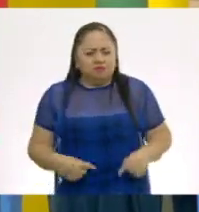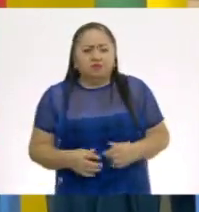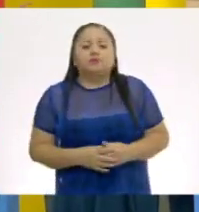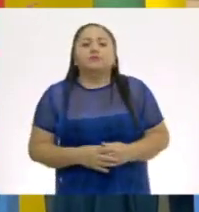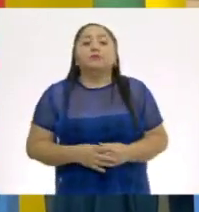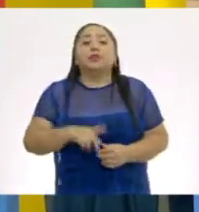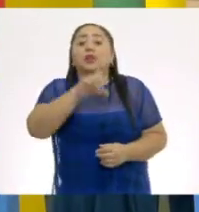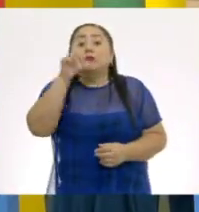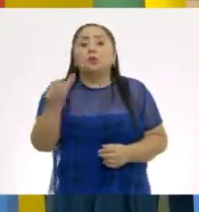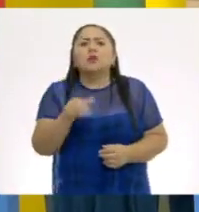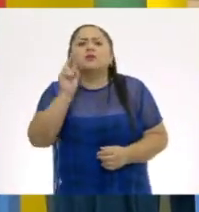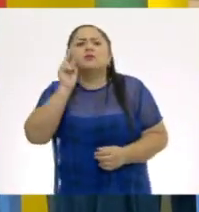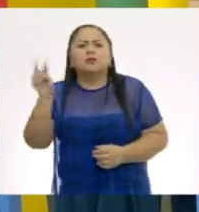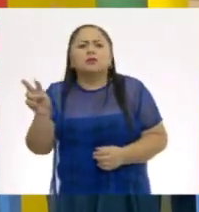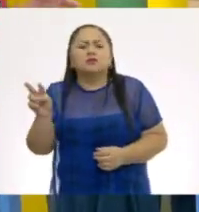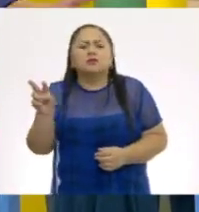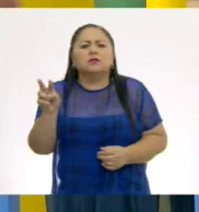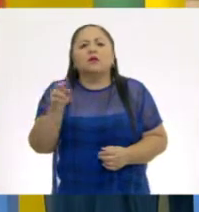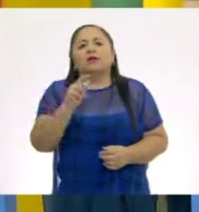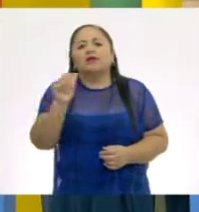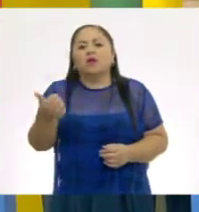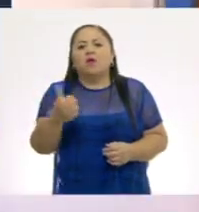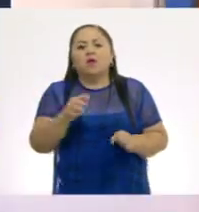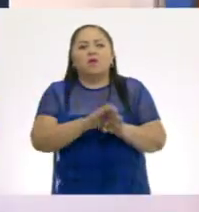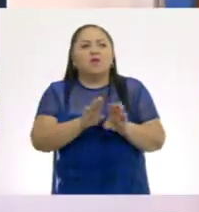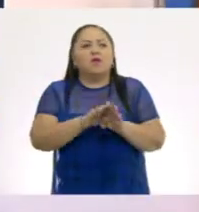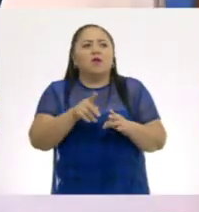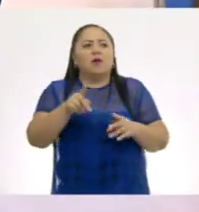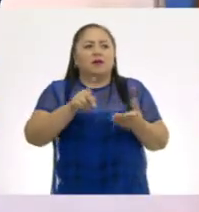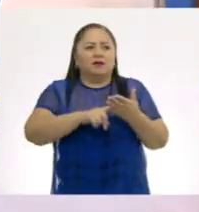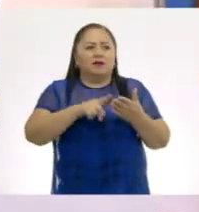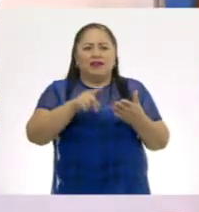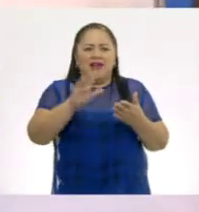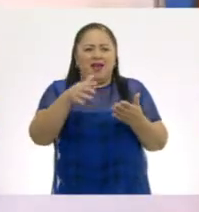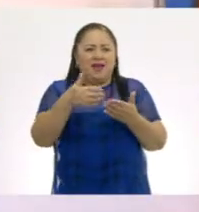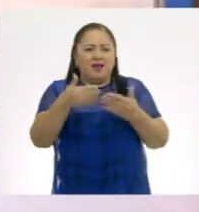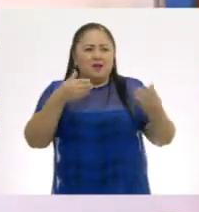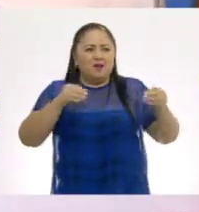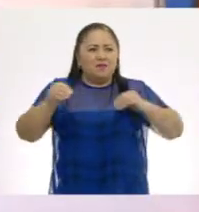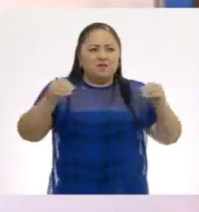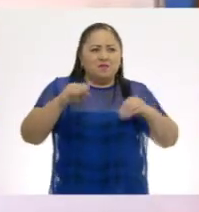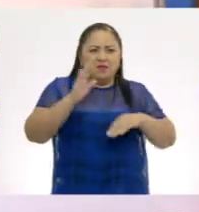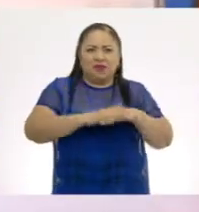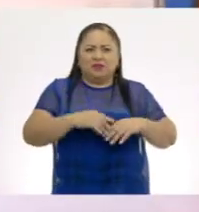¿Sí? Y después vimos lo que fue con las telas. Empezaron movimientos con más